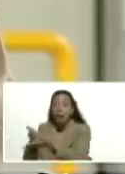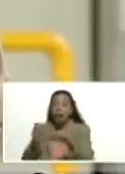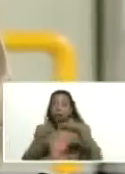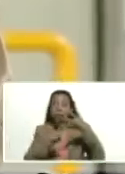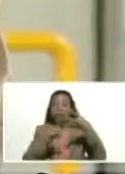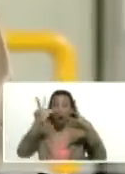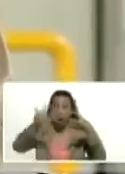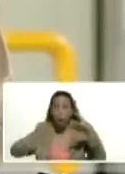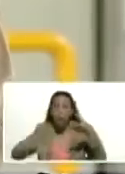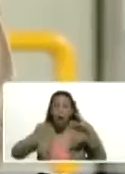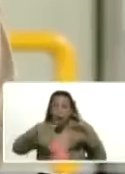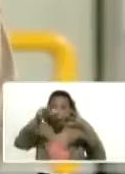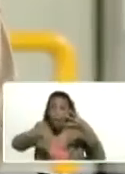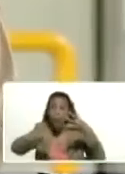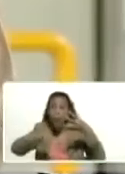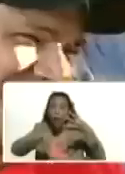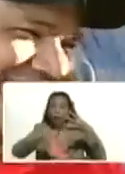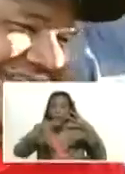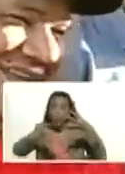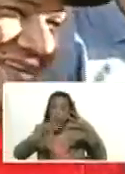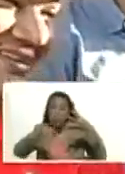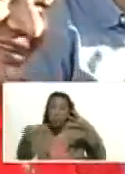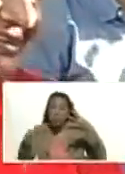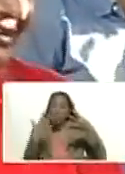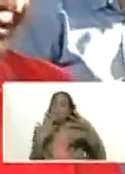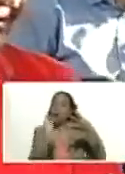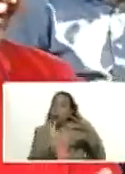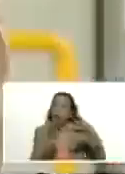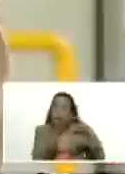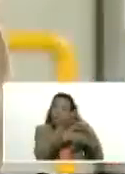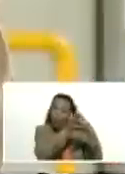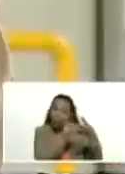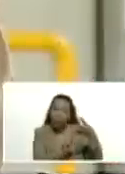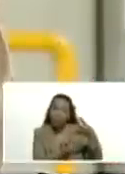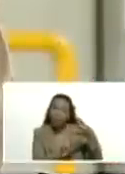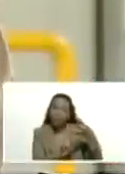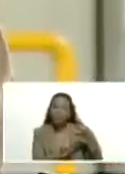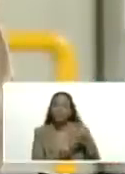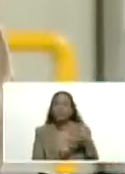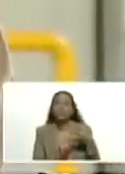¿Aprobado? Aprobado, pues. Después viene